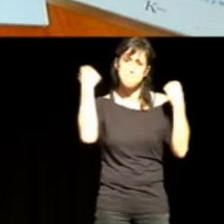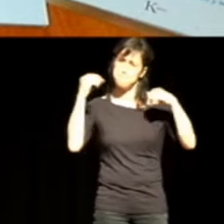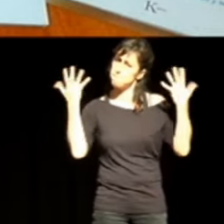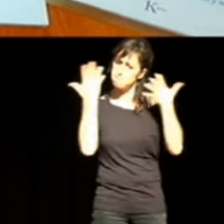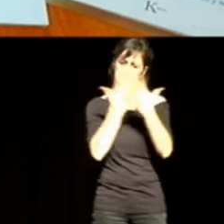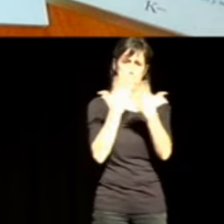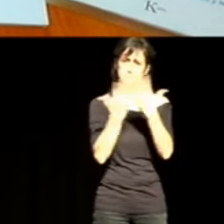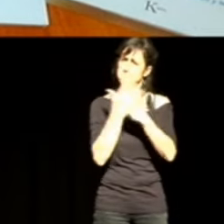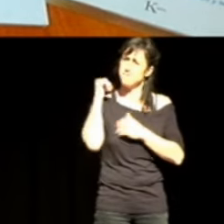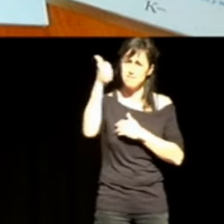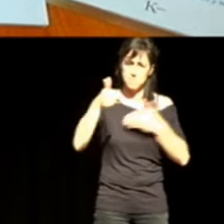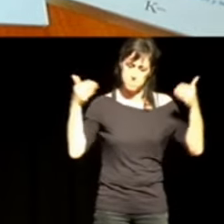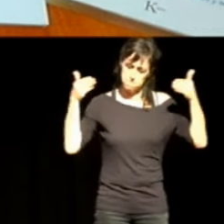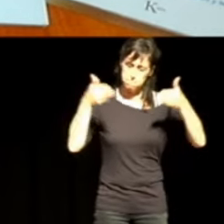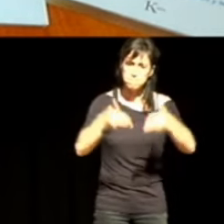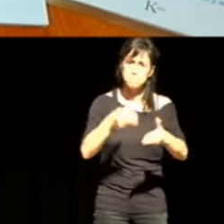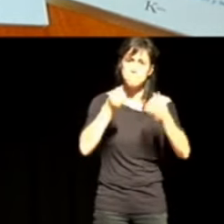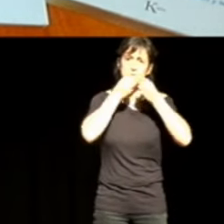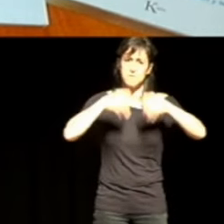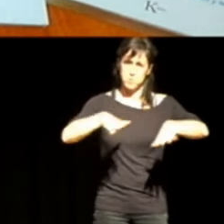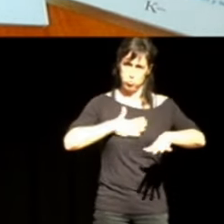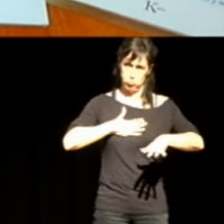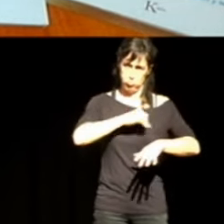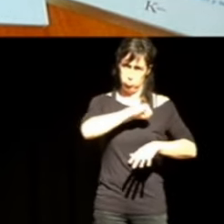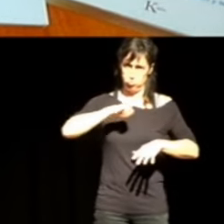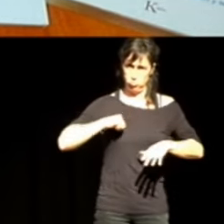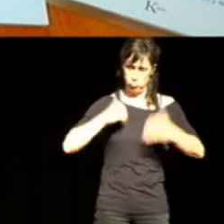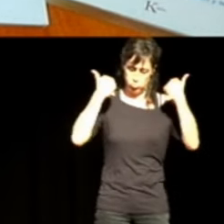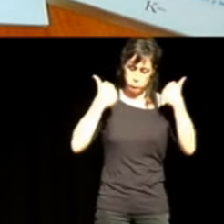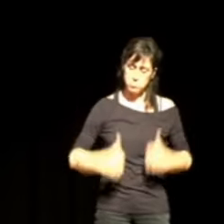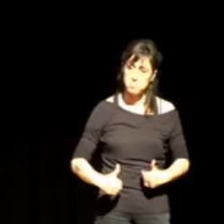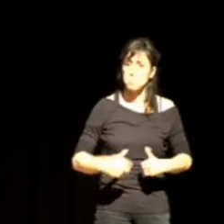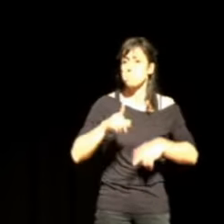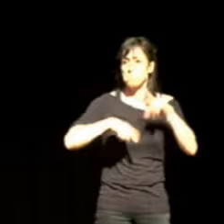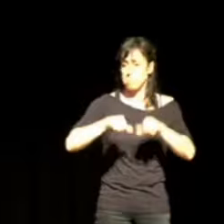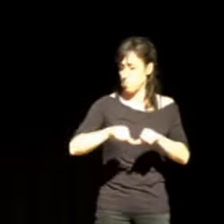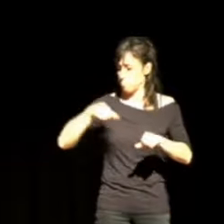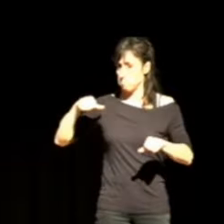de vida, con el maltrato que has podido tener o el buen trato,